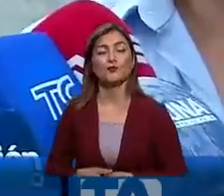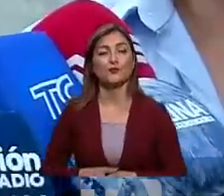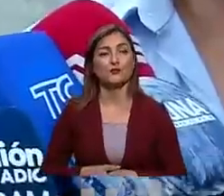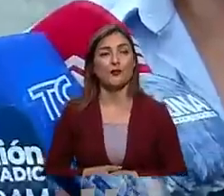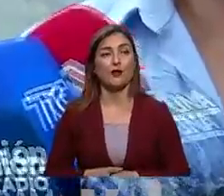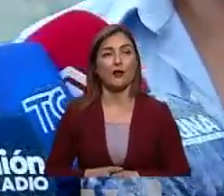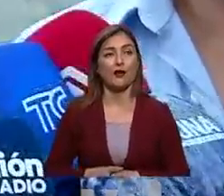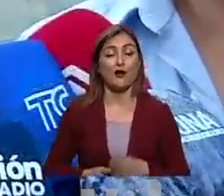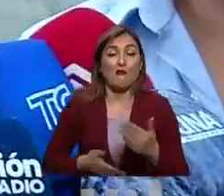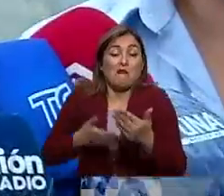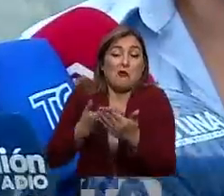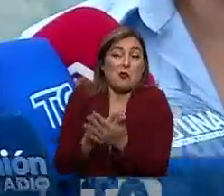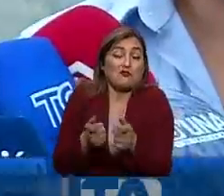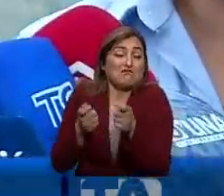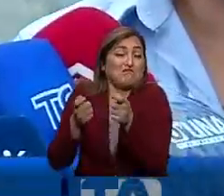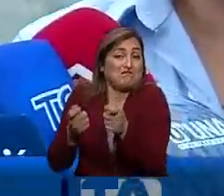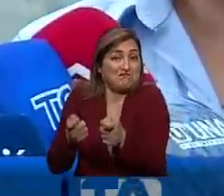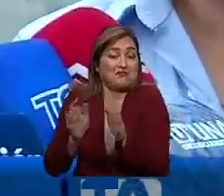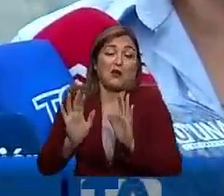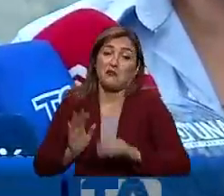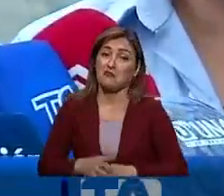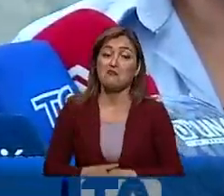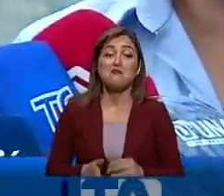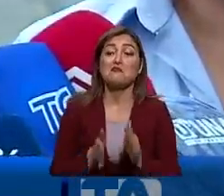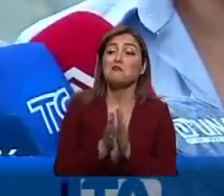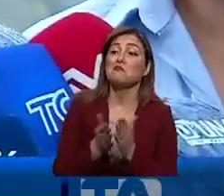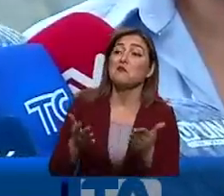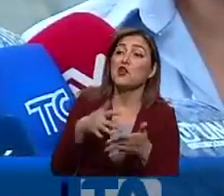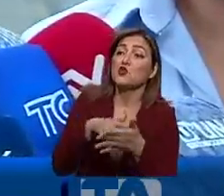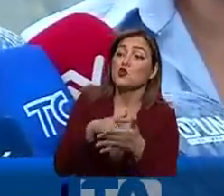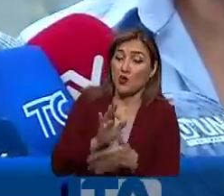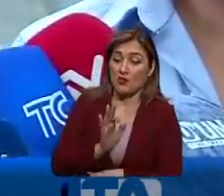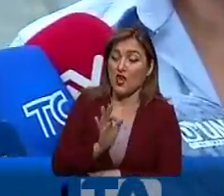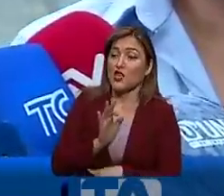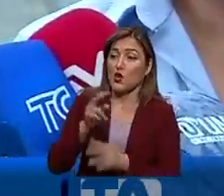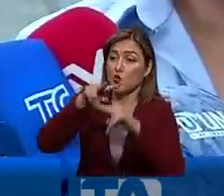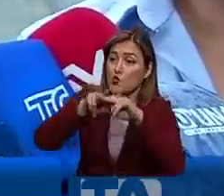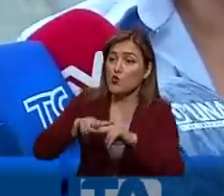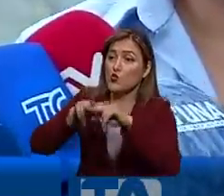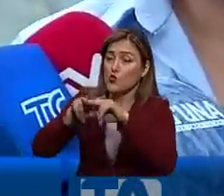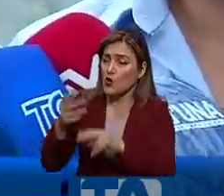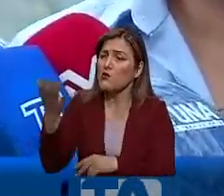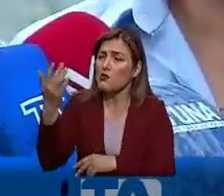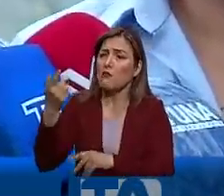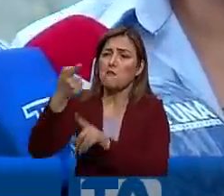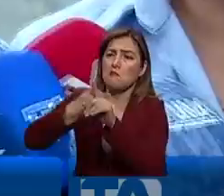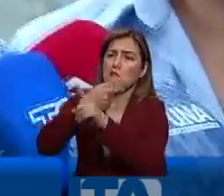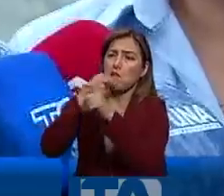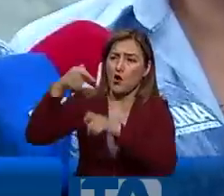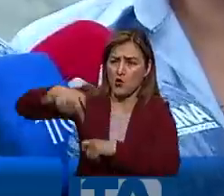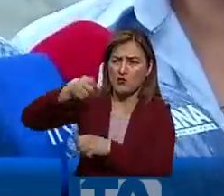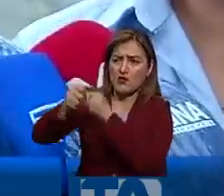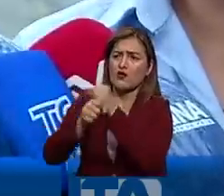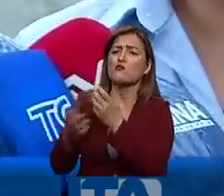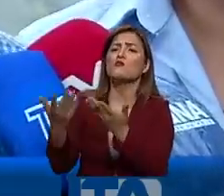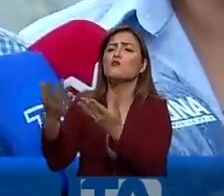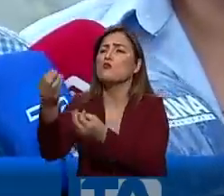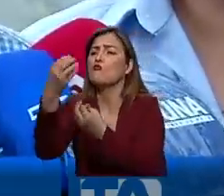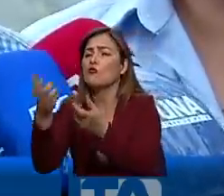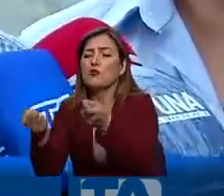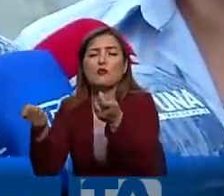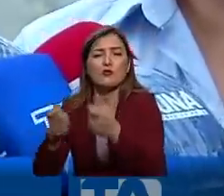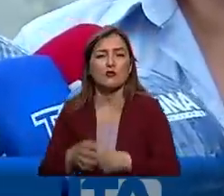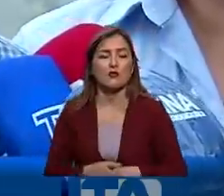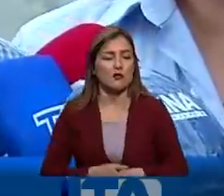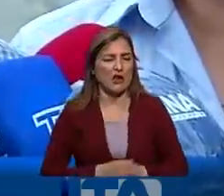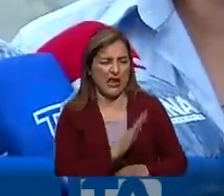las propuestas, hemos pedido que nos hagan conocer el estudio técnico que se estaba revisando desde marzo de este año. Van a